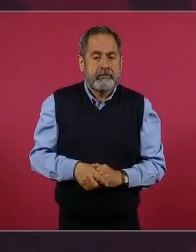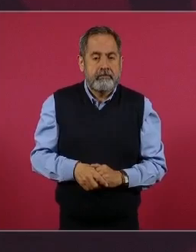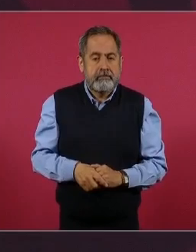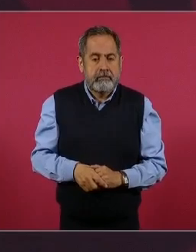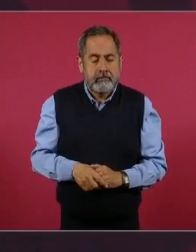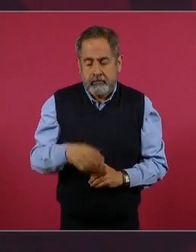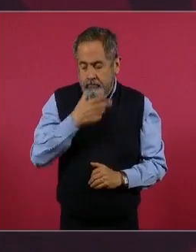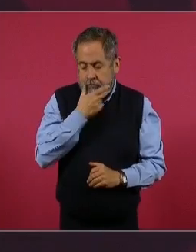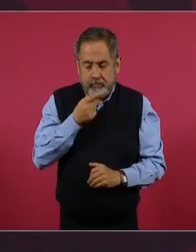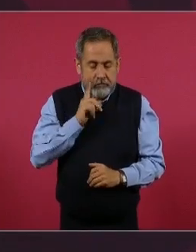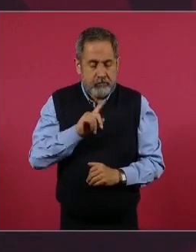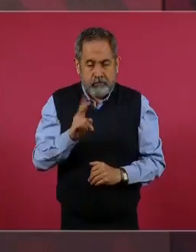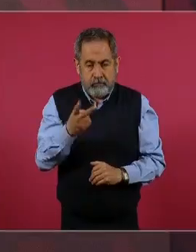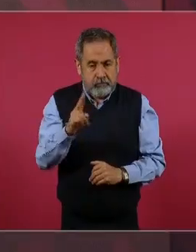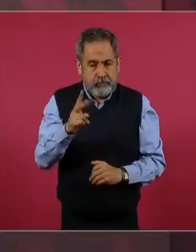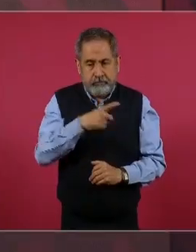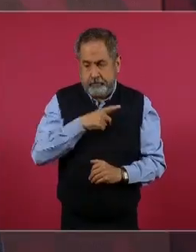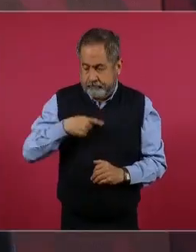Hombre o mujer,